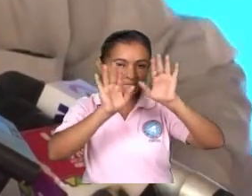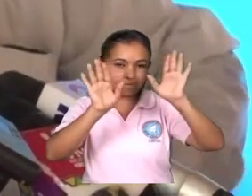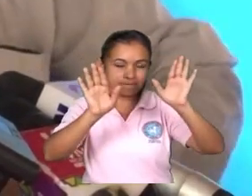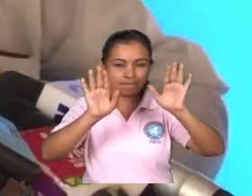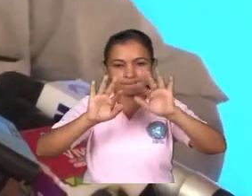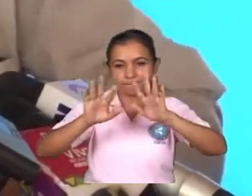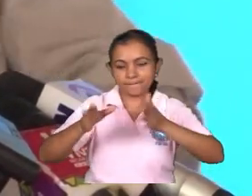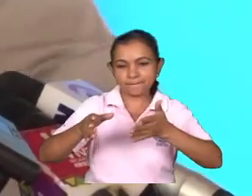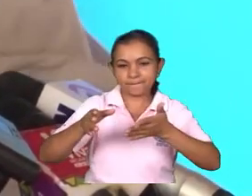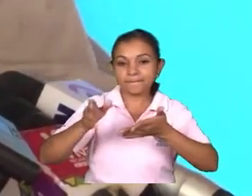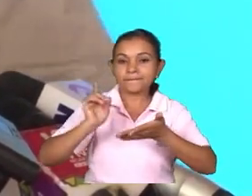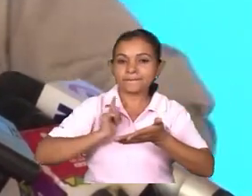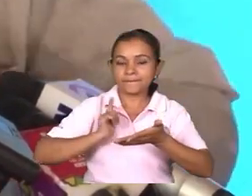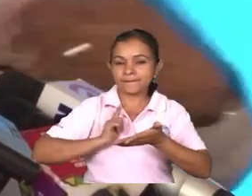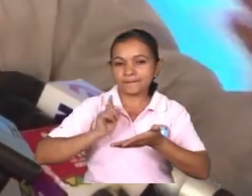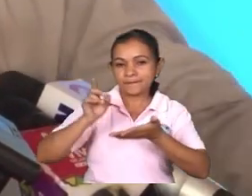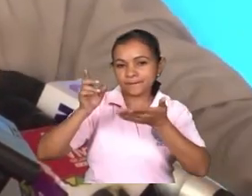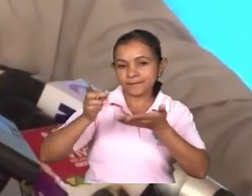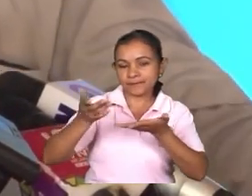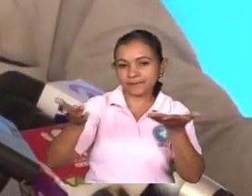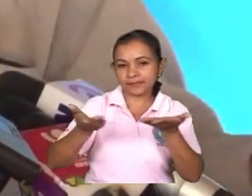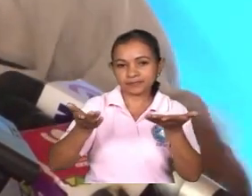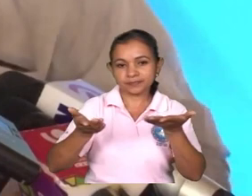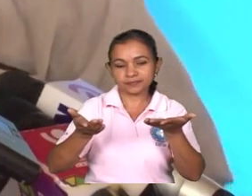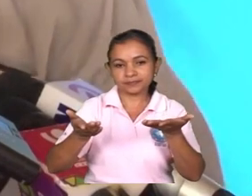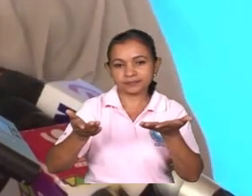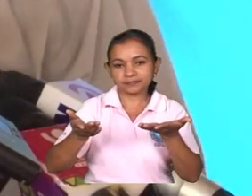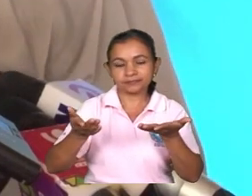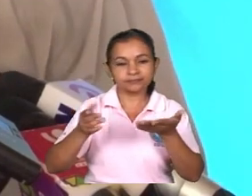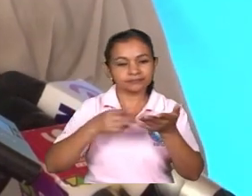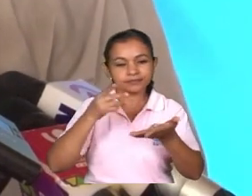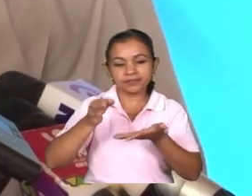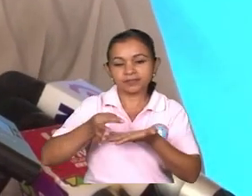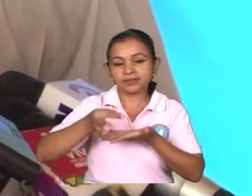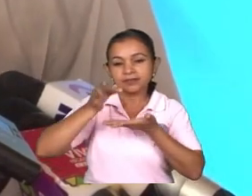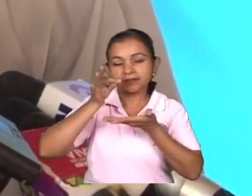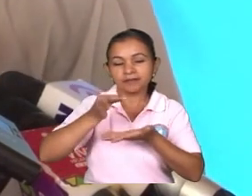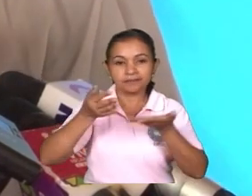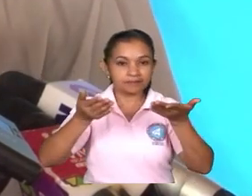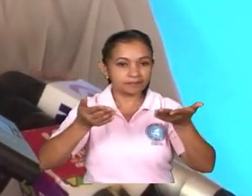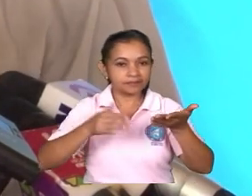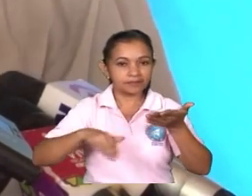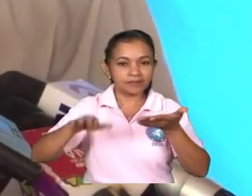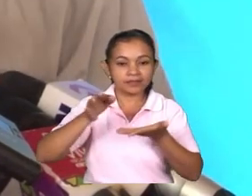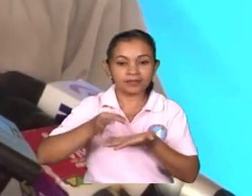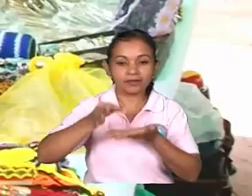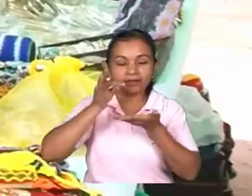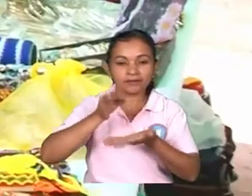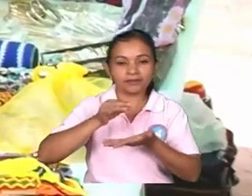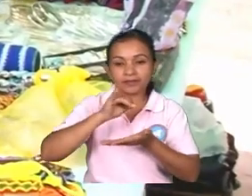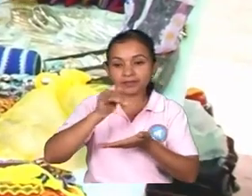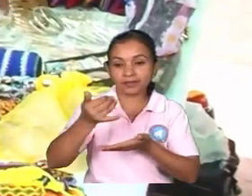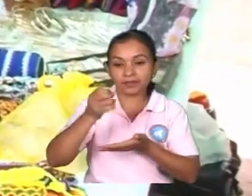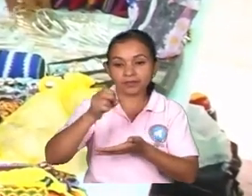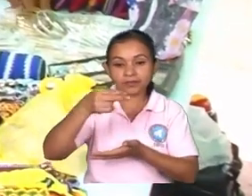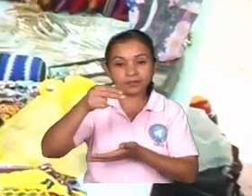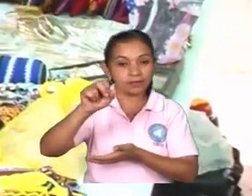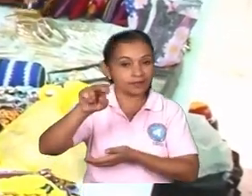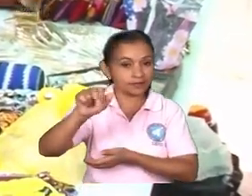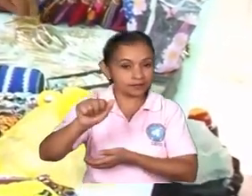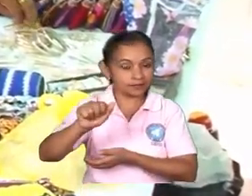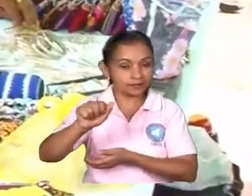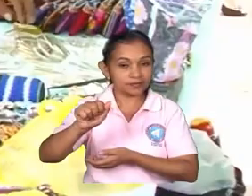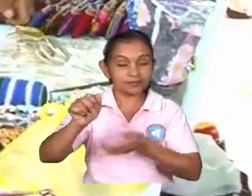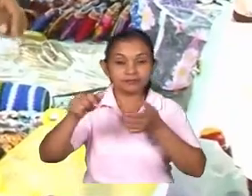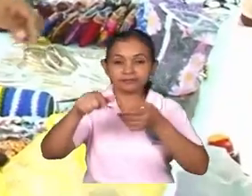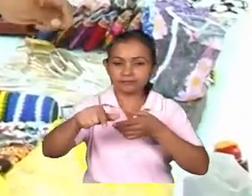reina reciba al rey con una excelente toma de café. ¿Y qué más? Con café Doña Giovanna. Los protagonistas del